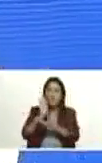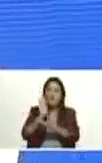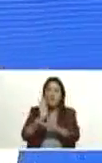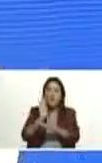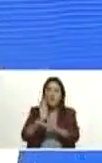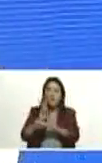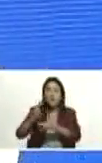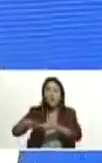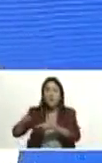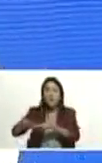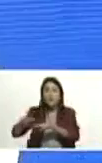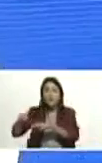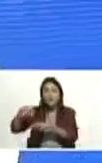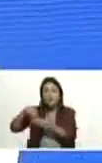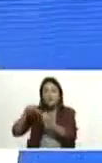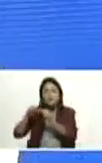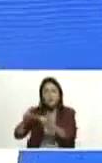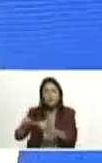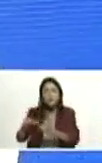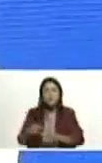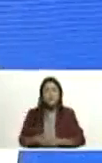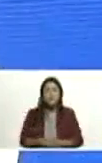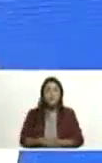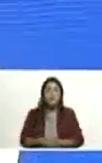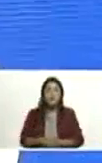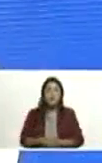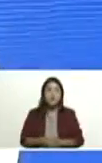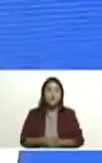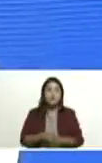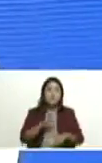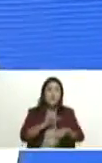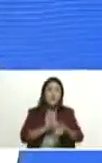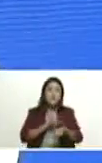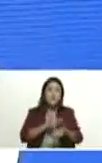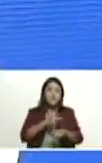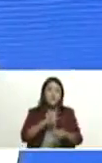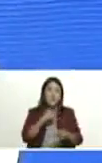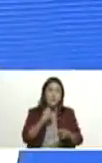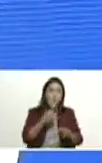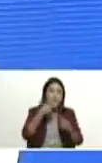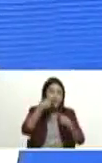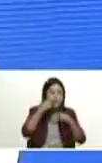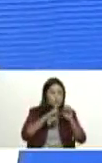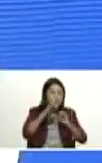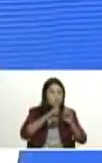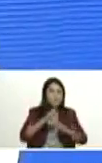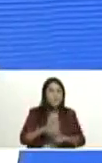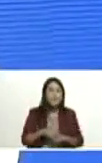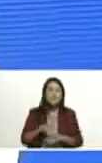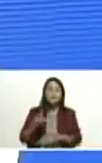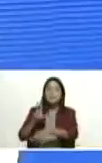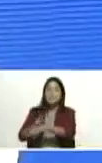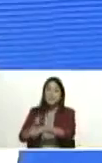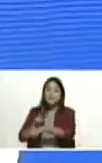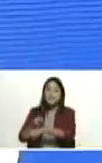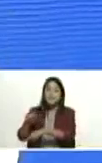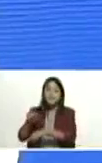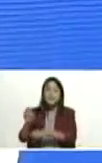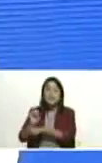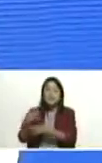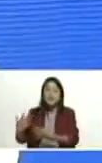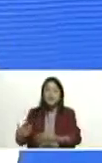intensivos pediátricos, en patología forense, en medicina de emergencia y desastre, en